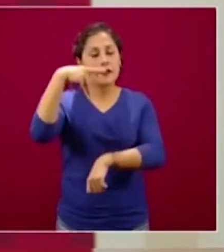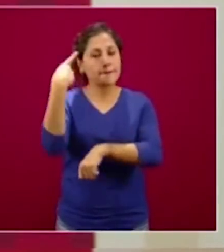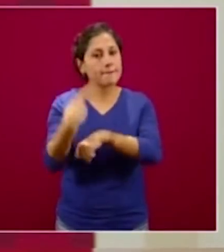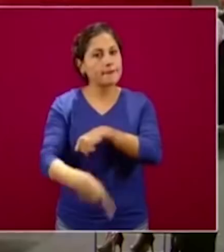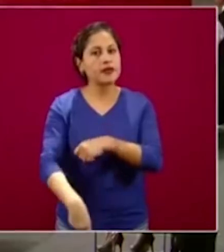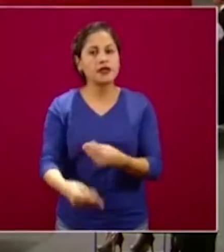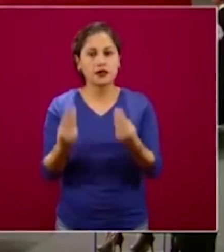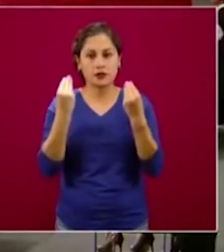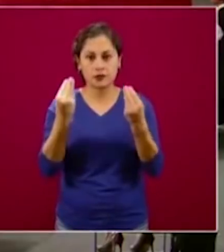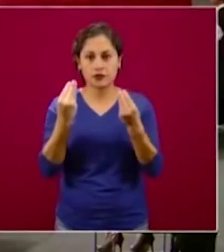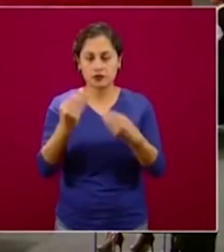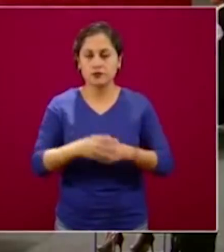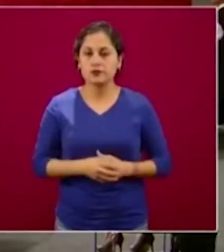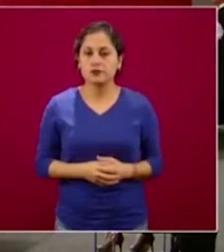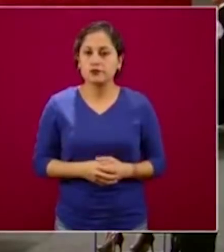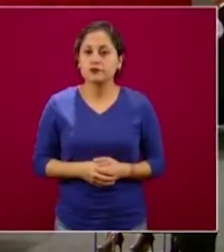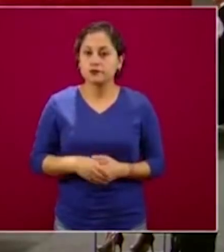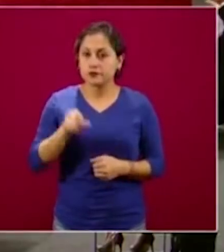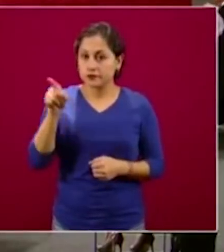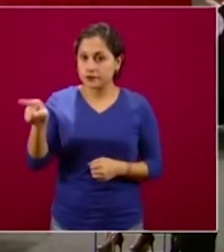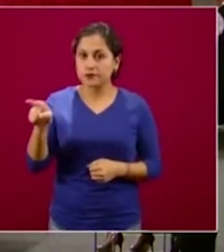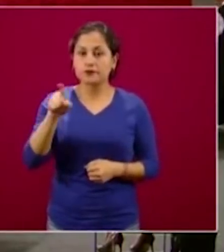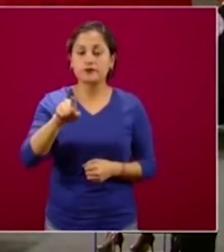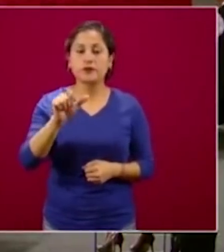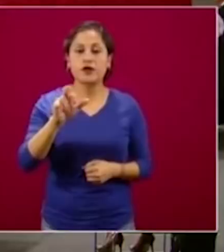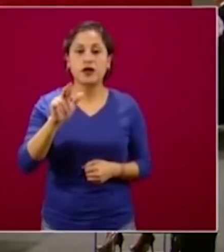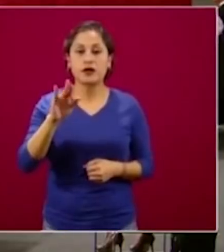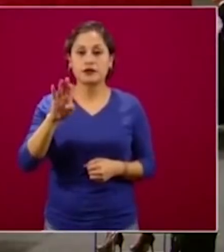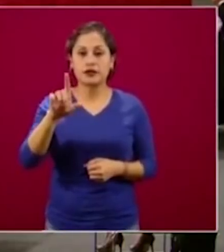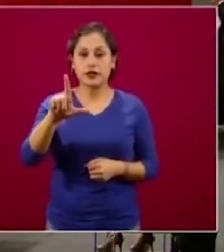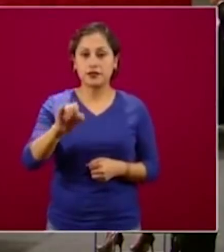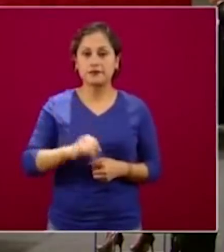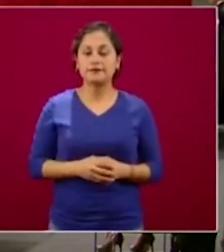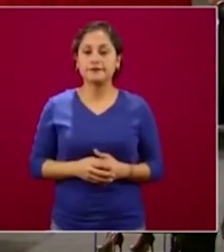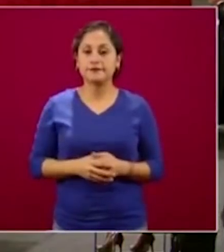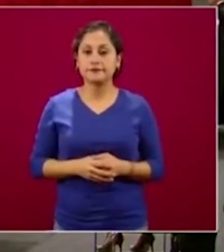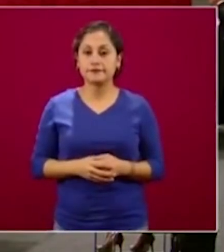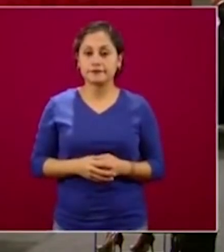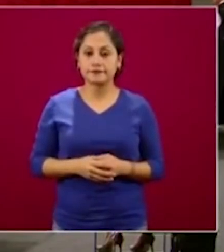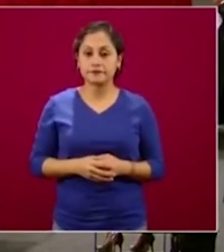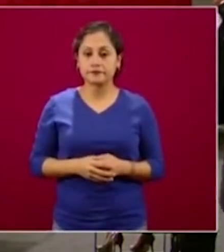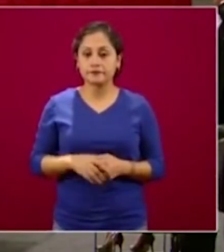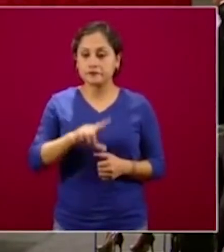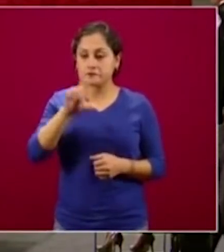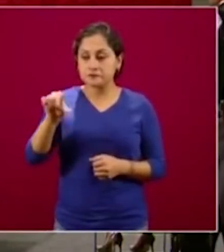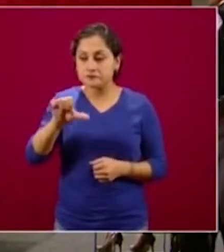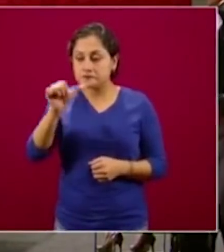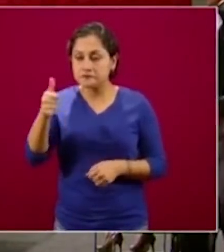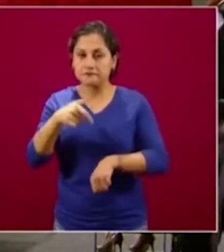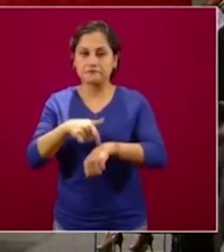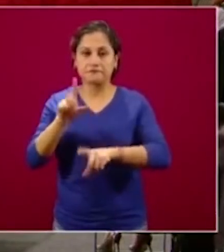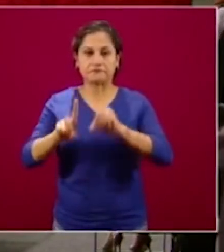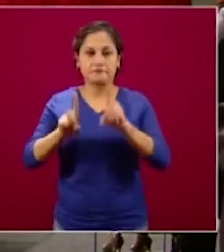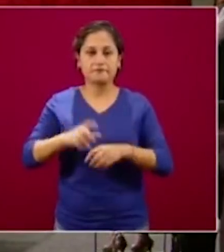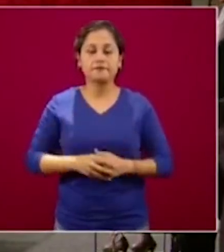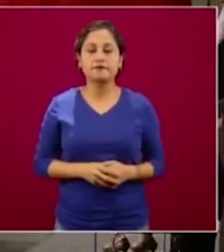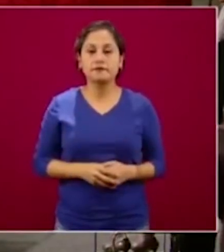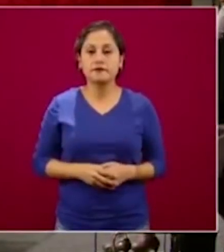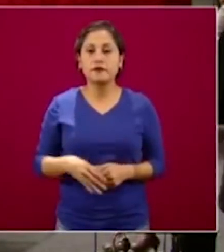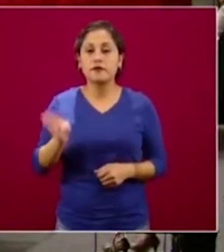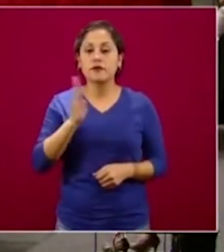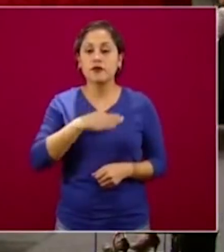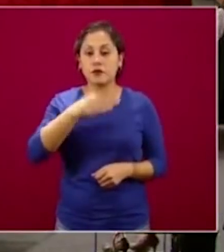contagios. Usted, por favor, y Araceli Ananday, si da tiempo le pasamos con usted. Si nos da tiempo, sí, con gusto. Buenas